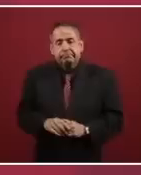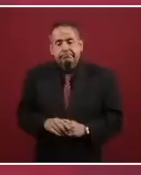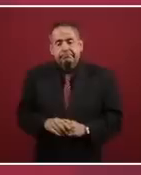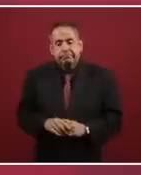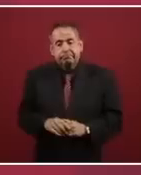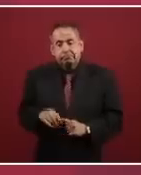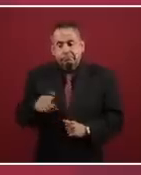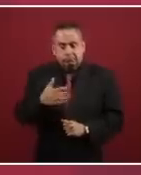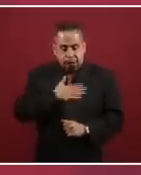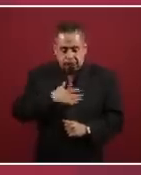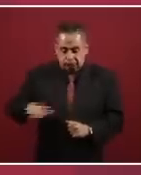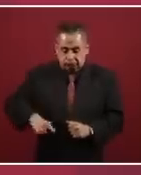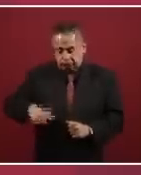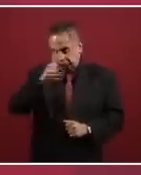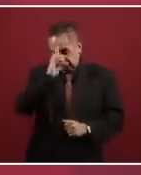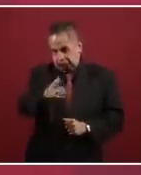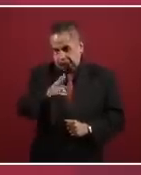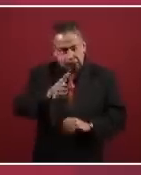En el gobierno está prohibido.